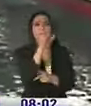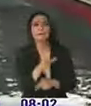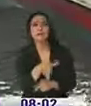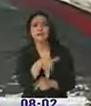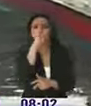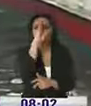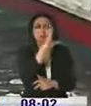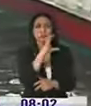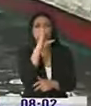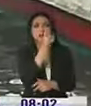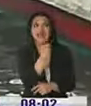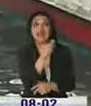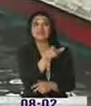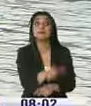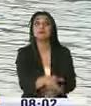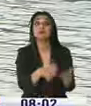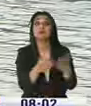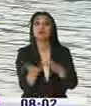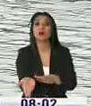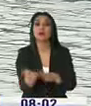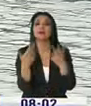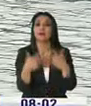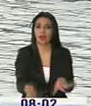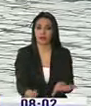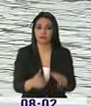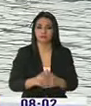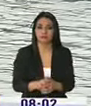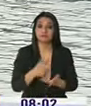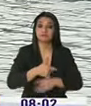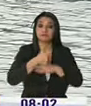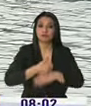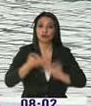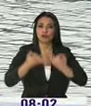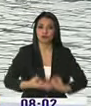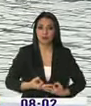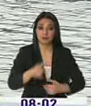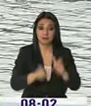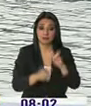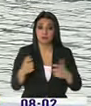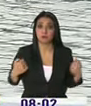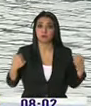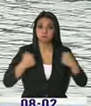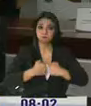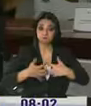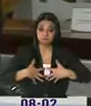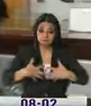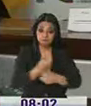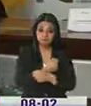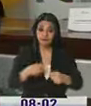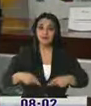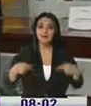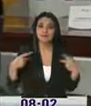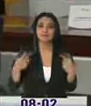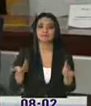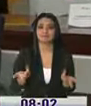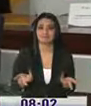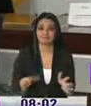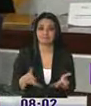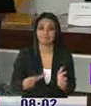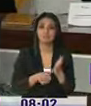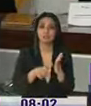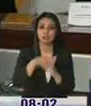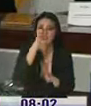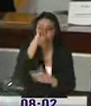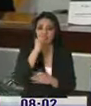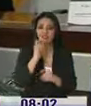la justicia por intento de asesinato. Las autoridades confirmaron que ninguno llevaba chalecos salvavidas. El ministro del Interior habló